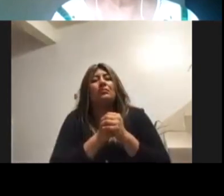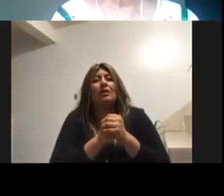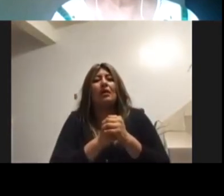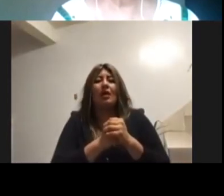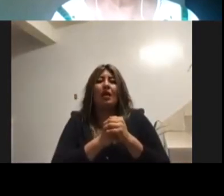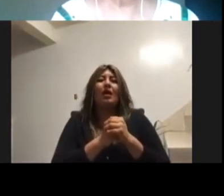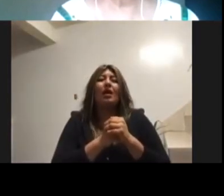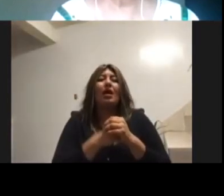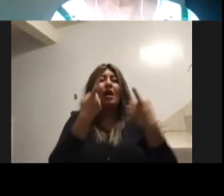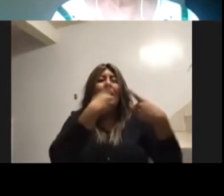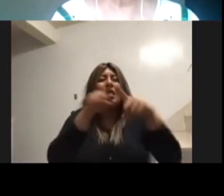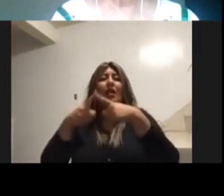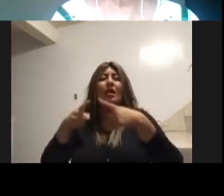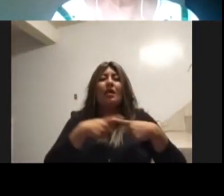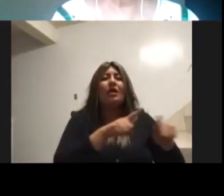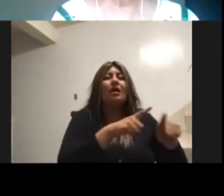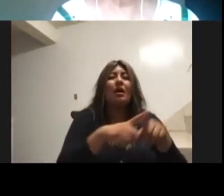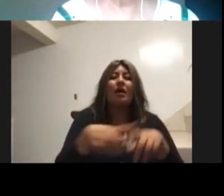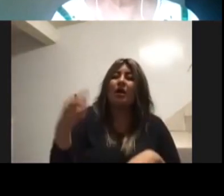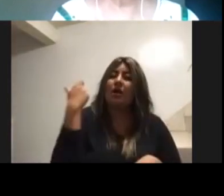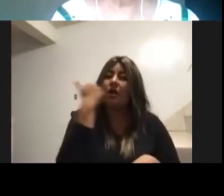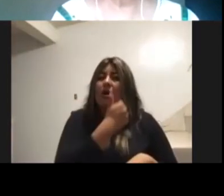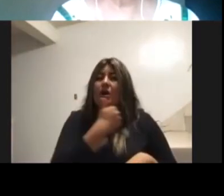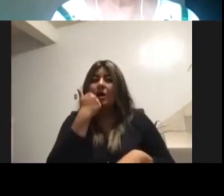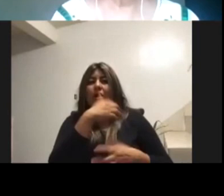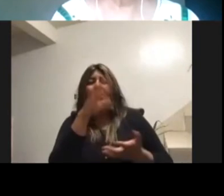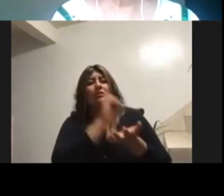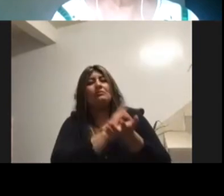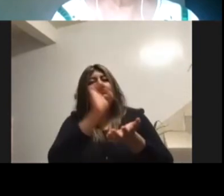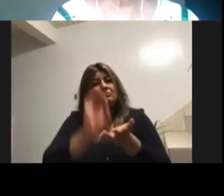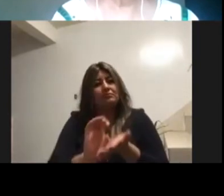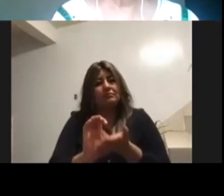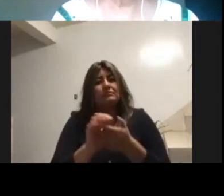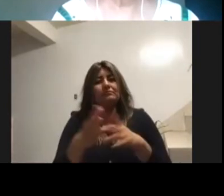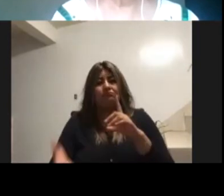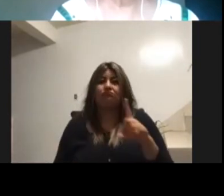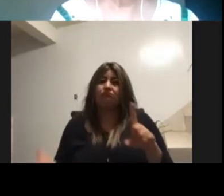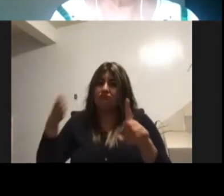frente a la discapacidad para entrar en múltiple